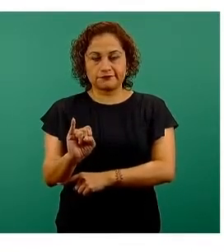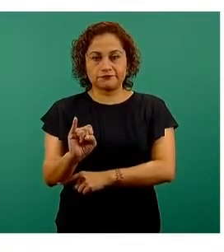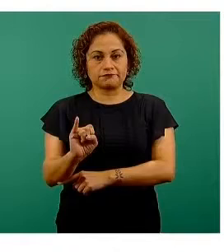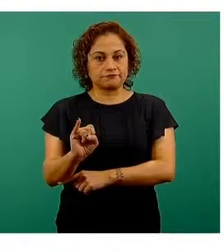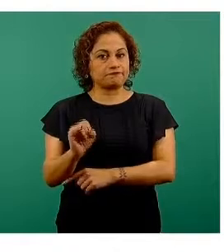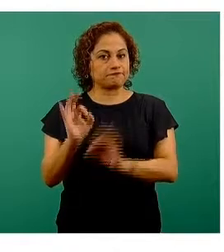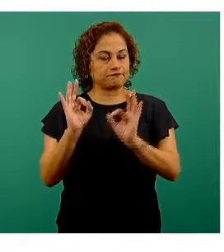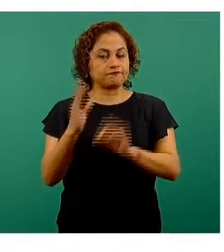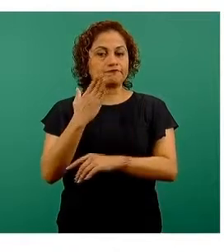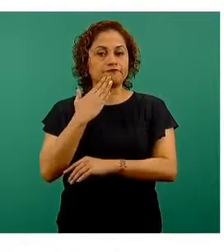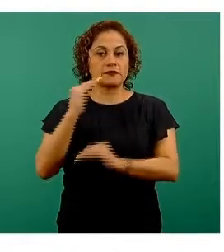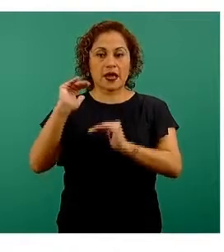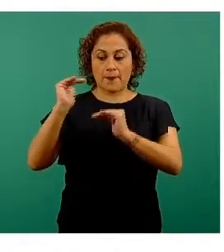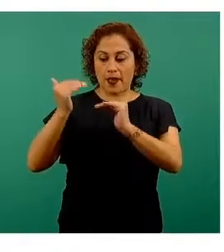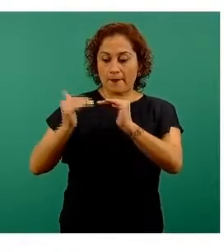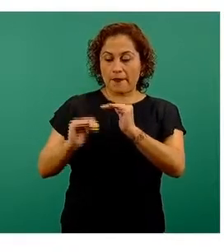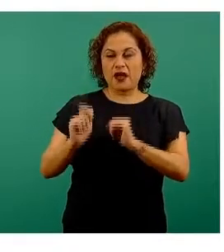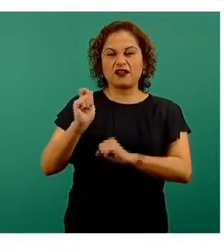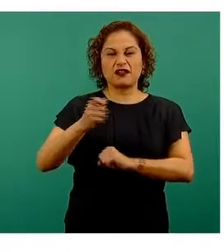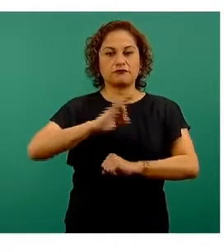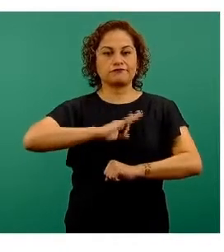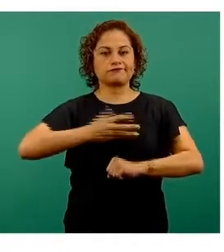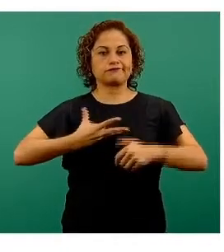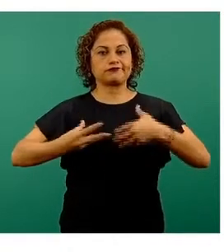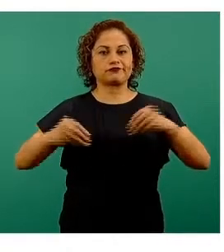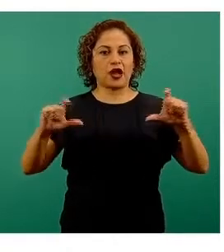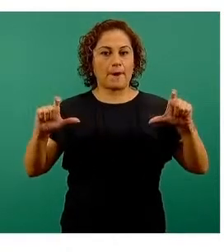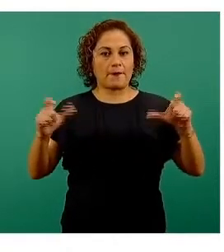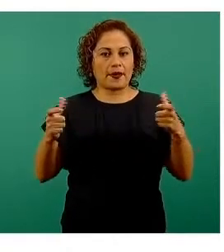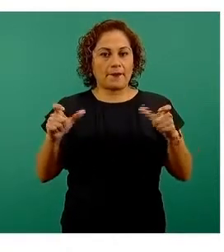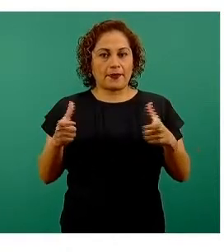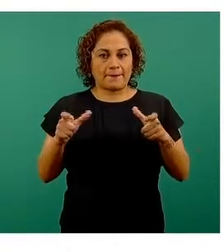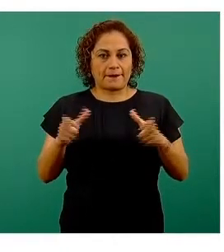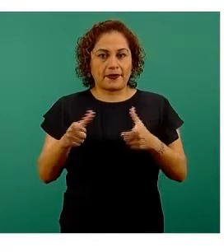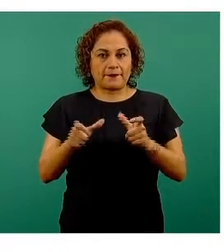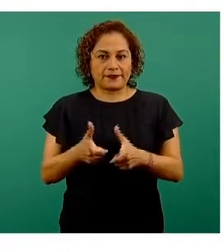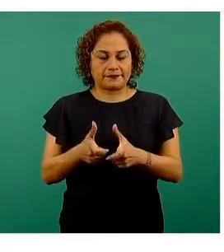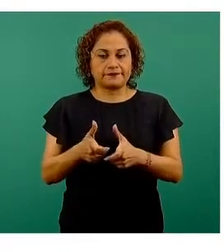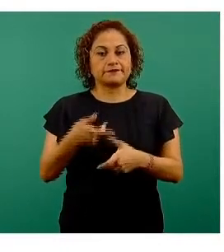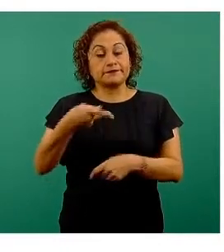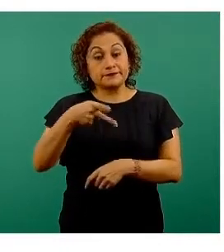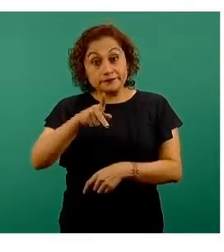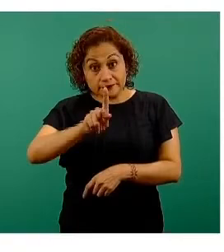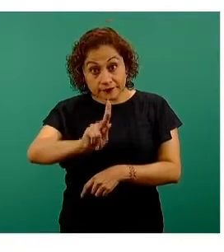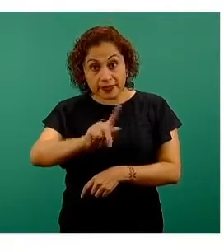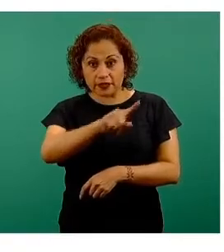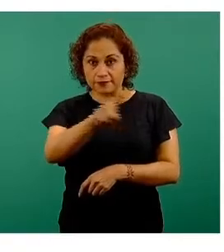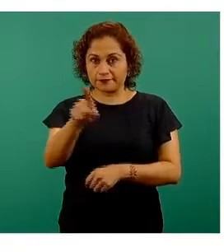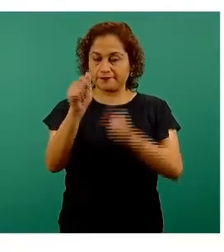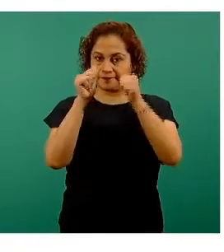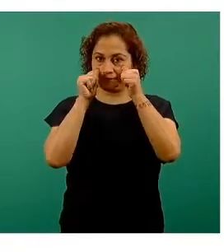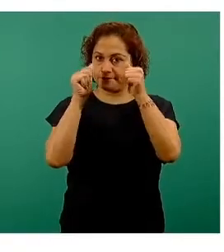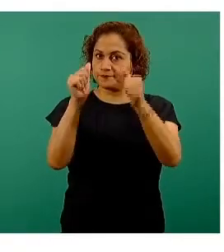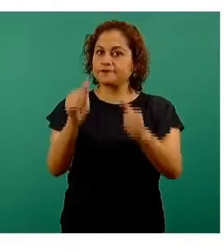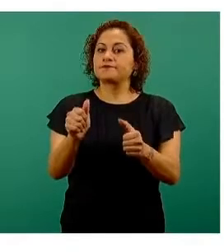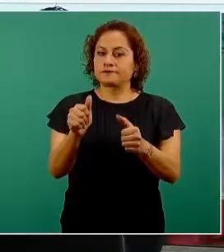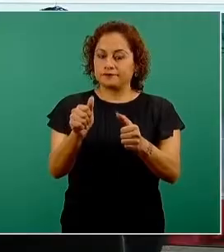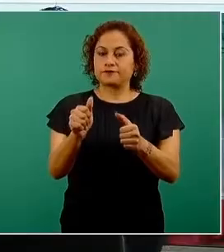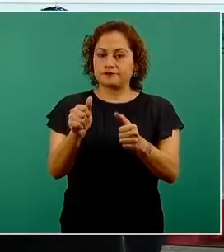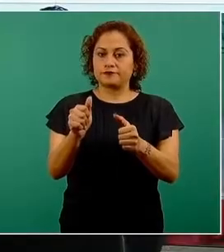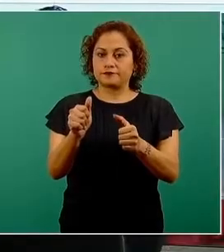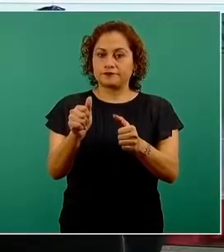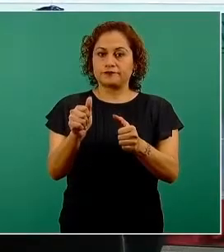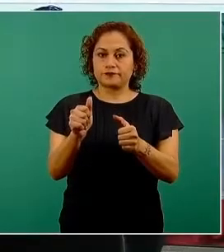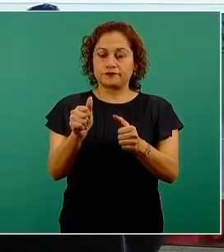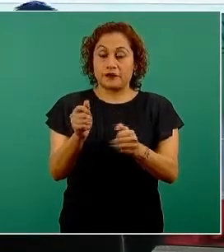descendentes para efecto de la epidemia, resaltando que aún estamos en el punto de menor